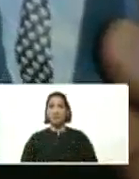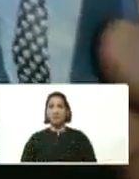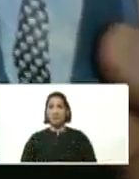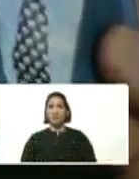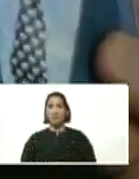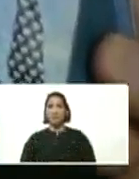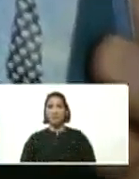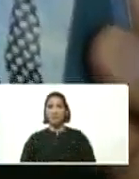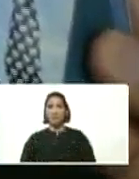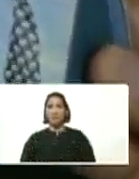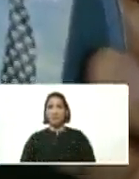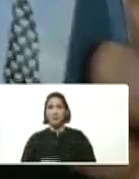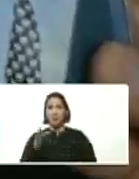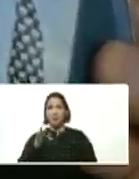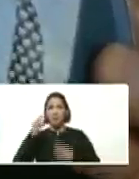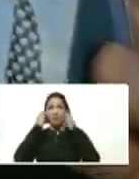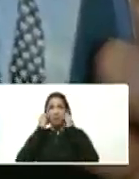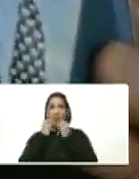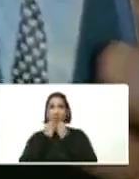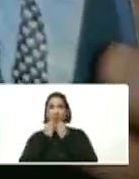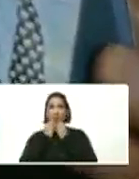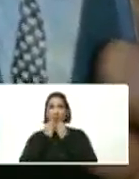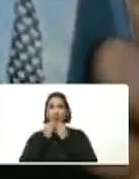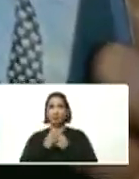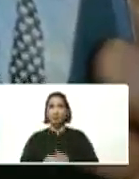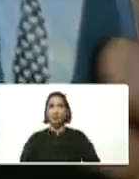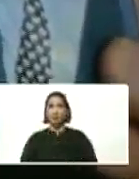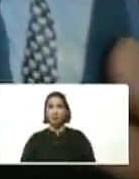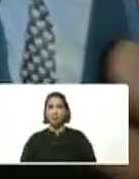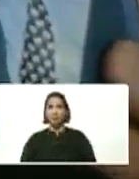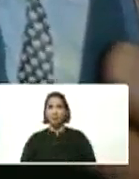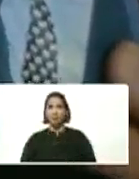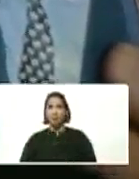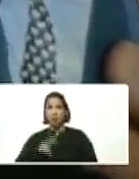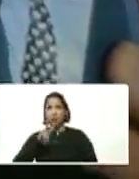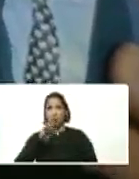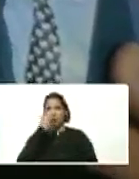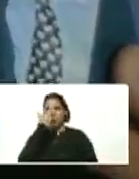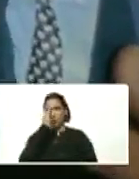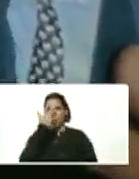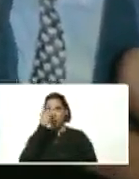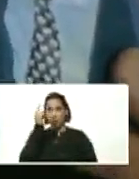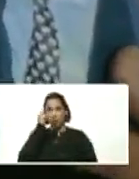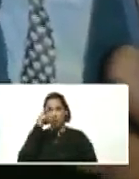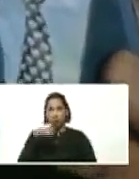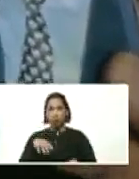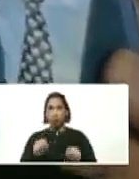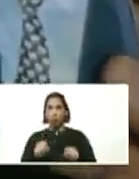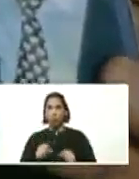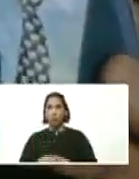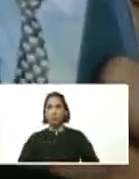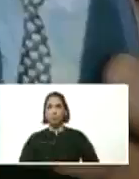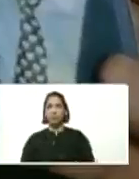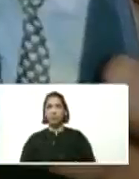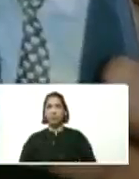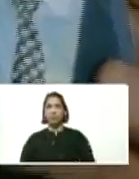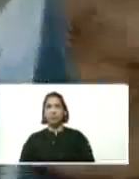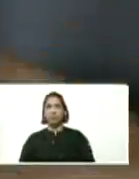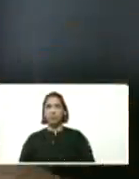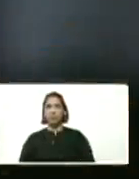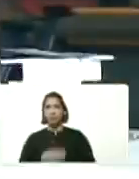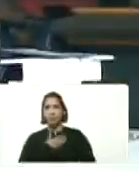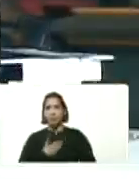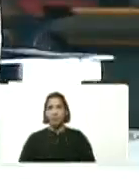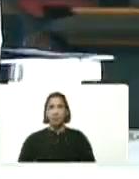Eso fue en el Paseo de los Próceres, el 2 de febrero, el día de la toma de posesión del comandante Hugo